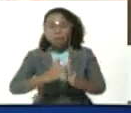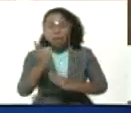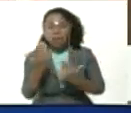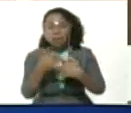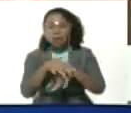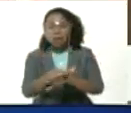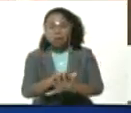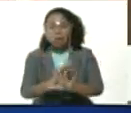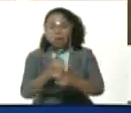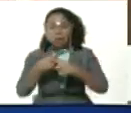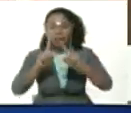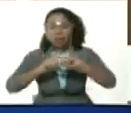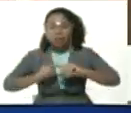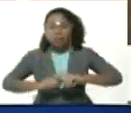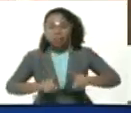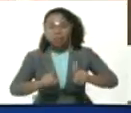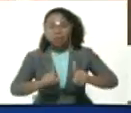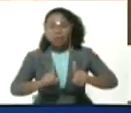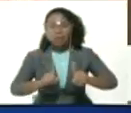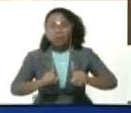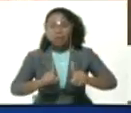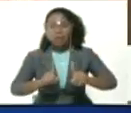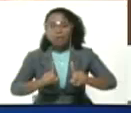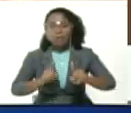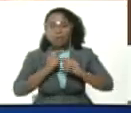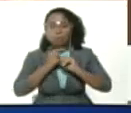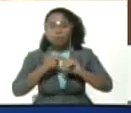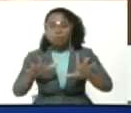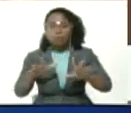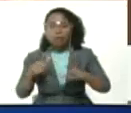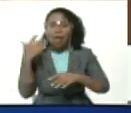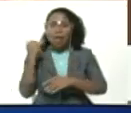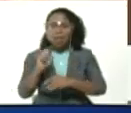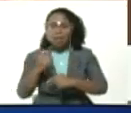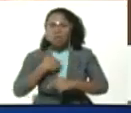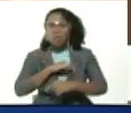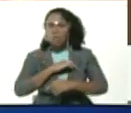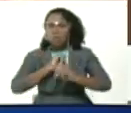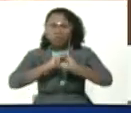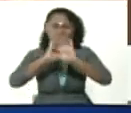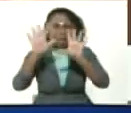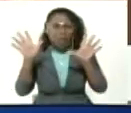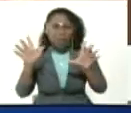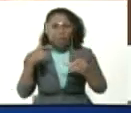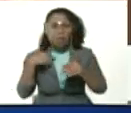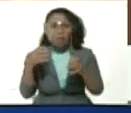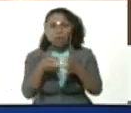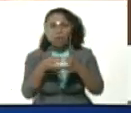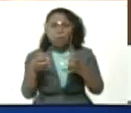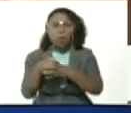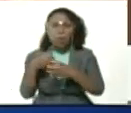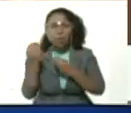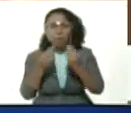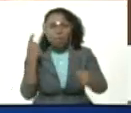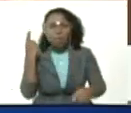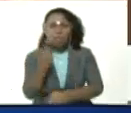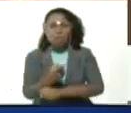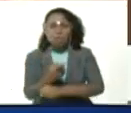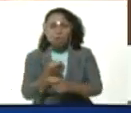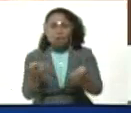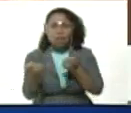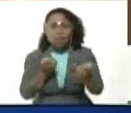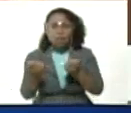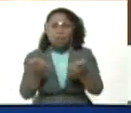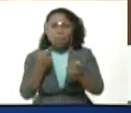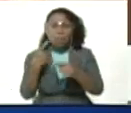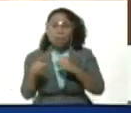integrada, diversificada, mixta. Estamos muy claros de los sectores, cómo deben manejarse.